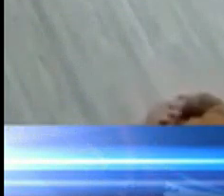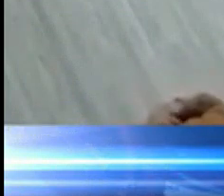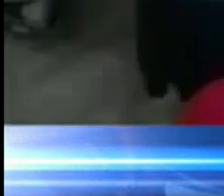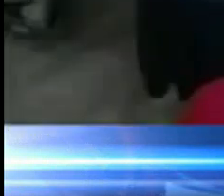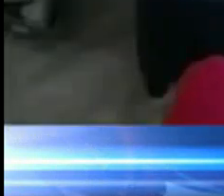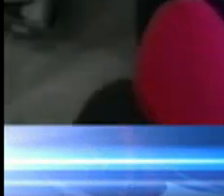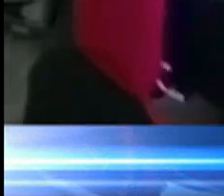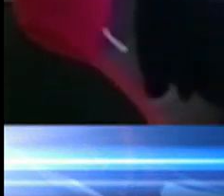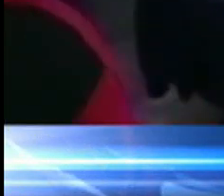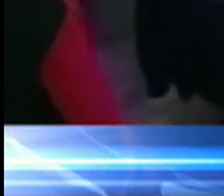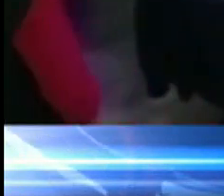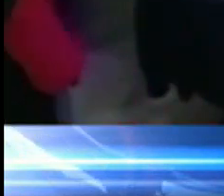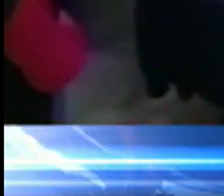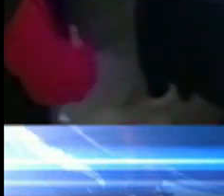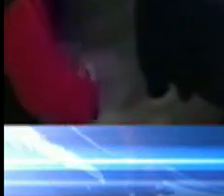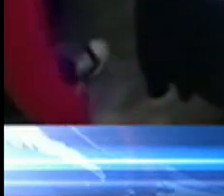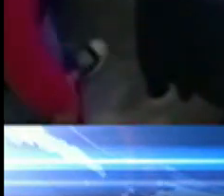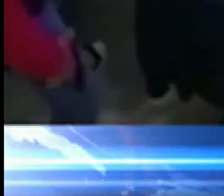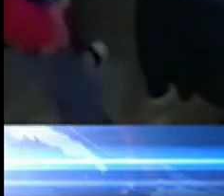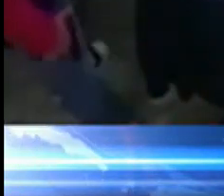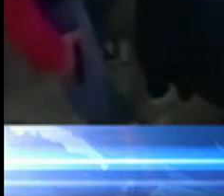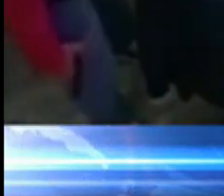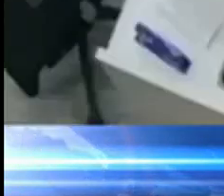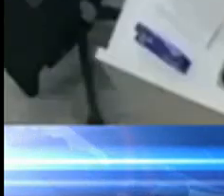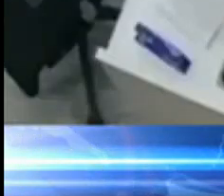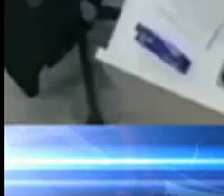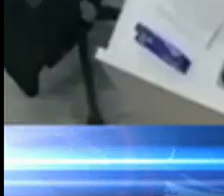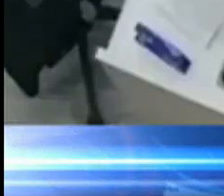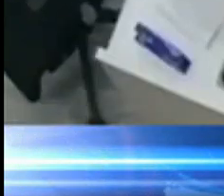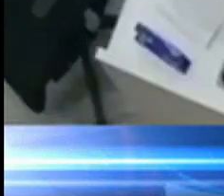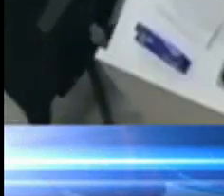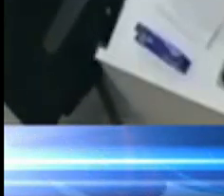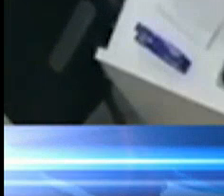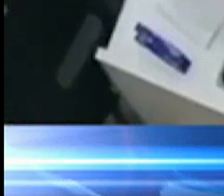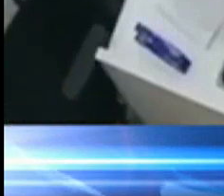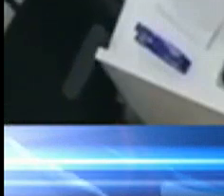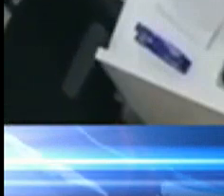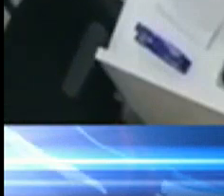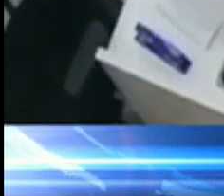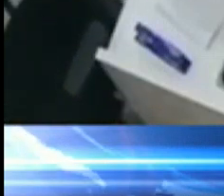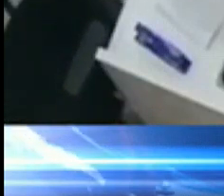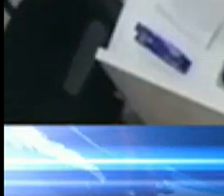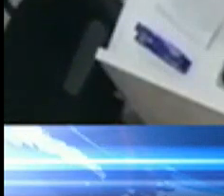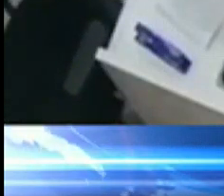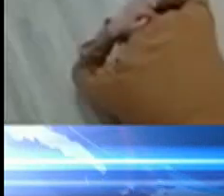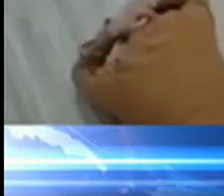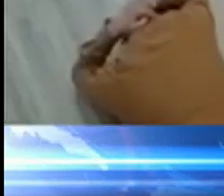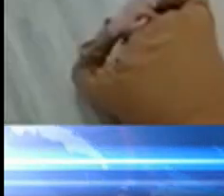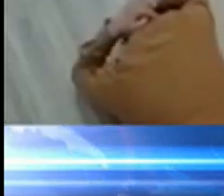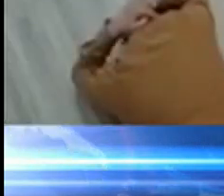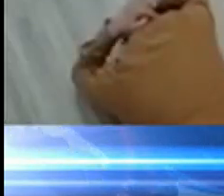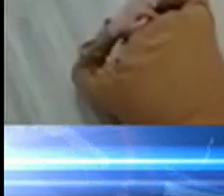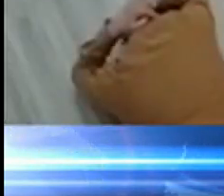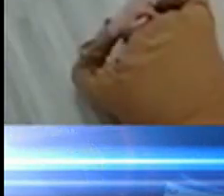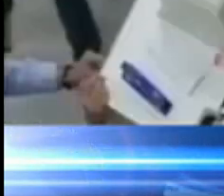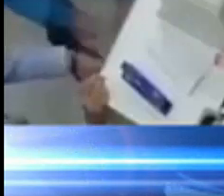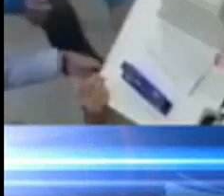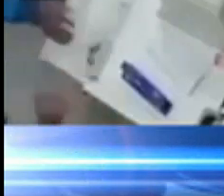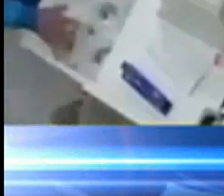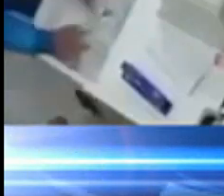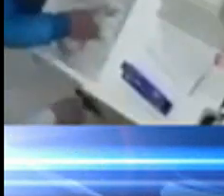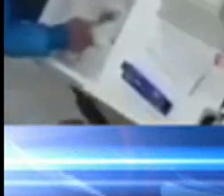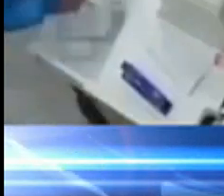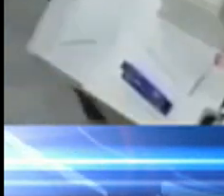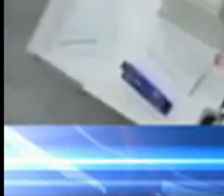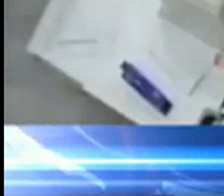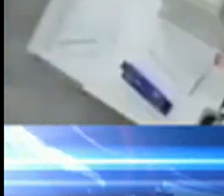Desarticulan presunta banda acusada de asaltar agencias bancarias en Guayaquil. Luego de 7 allanamientos, se detuvo